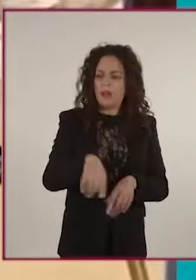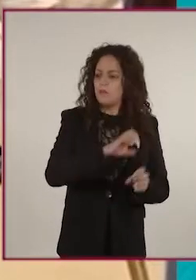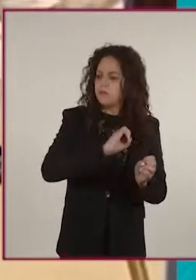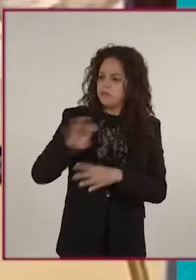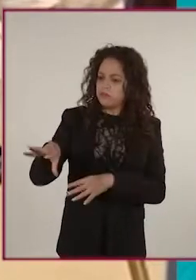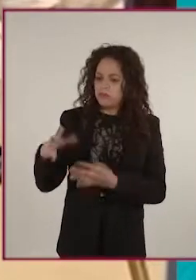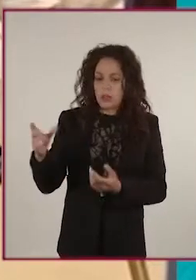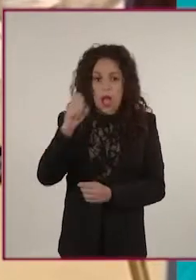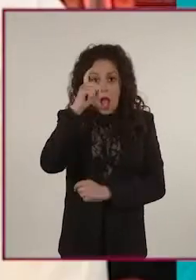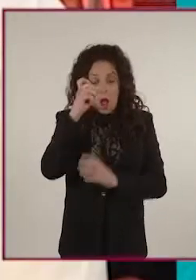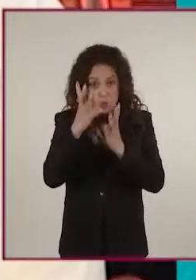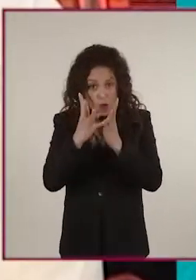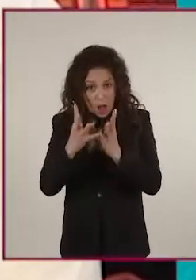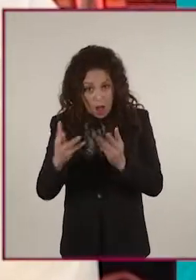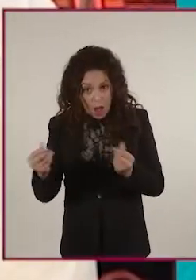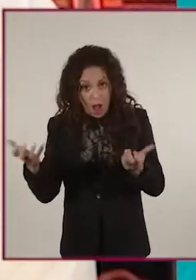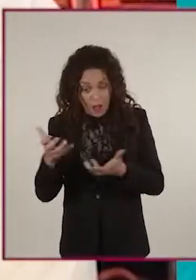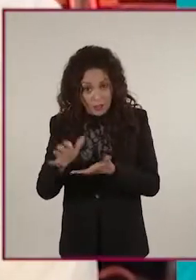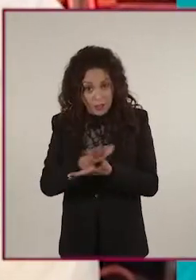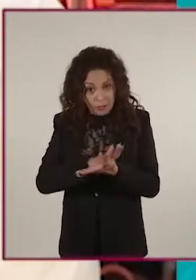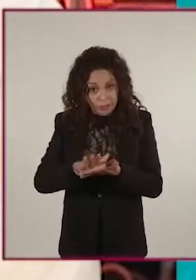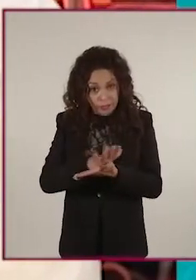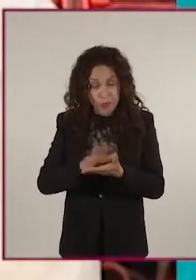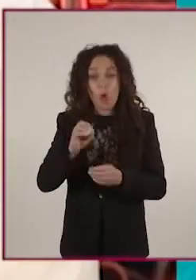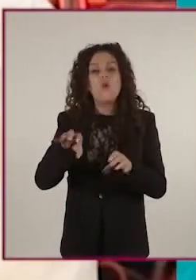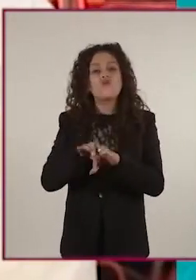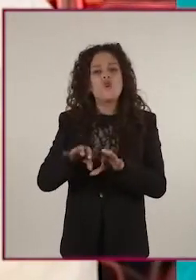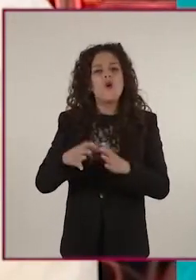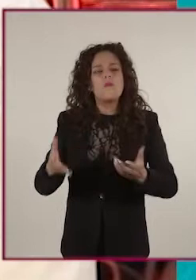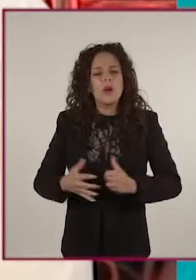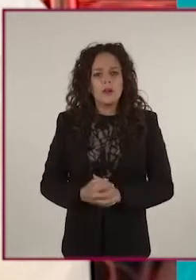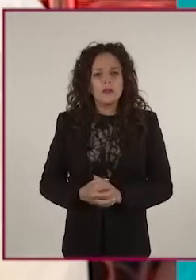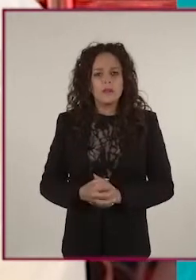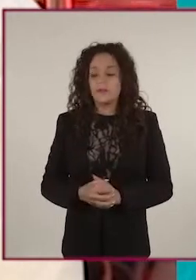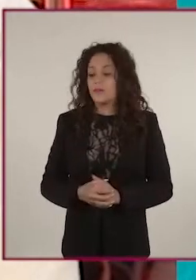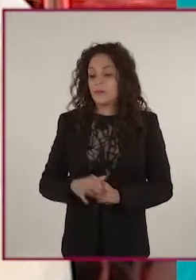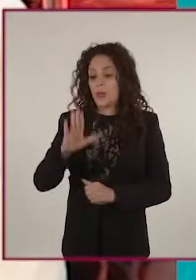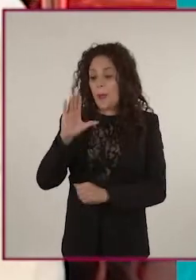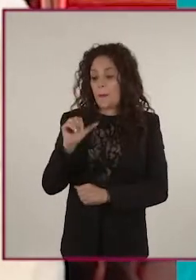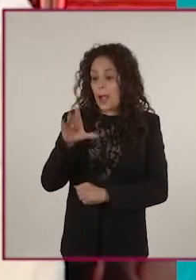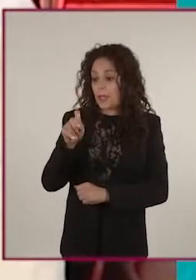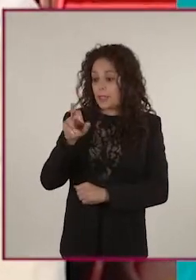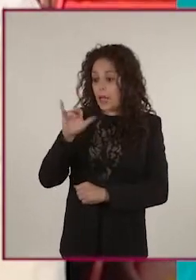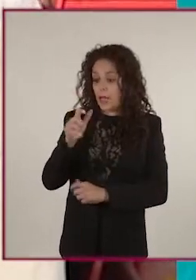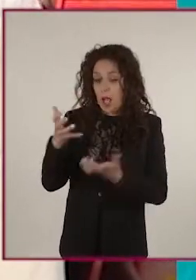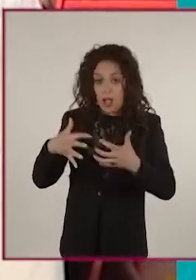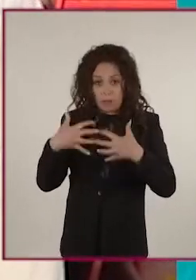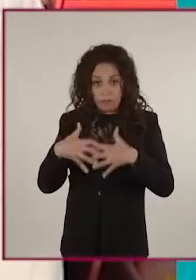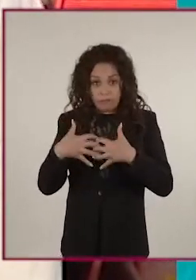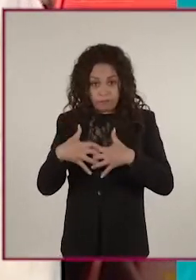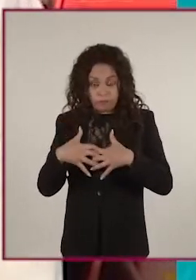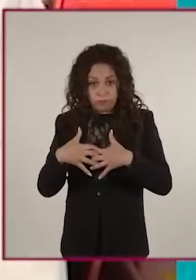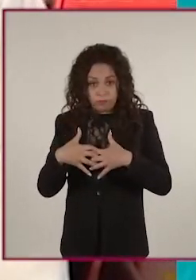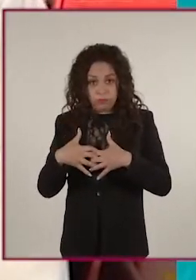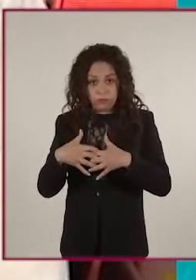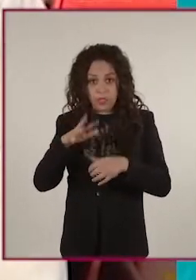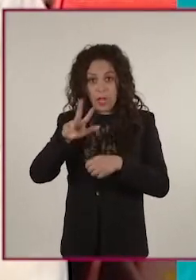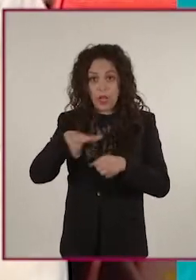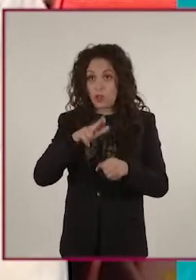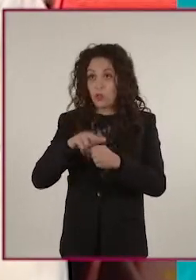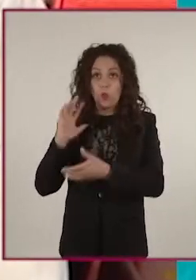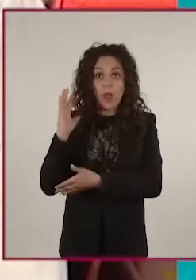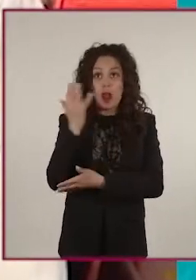desintegra o qué hace que se desintegre? No, lo que ocurre es que igual que las bacterias lo están produciendo, en el ambiente hay